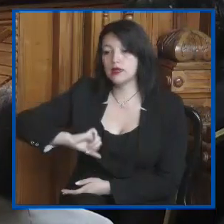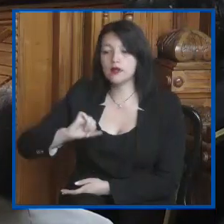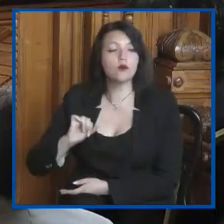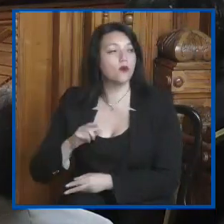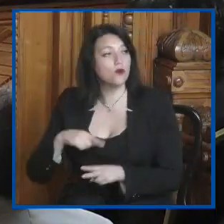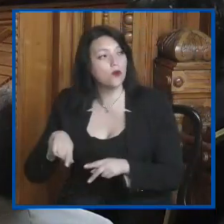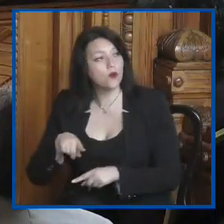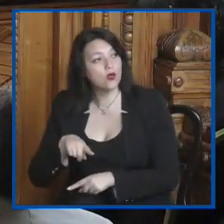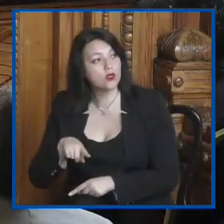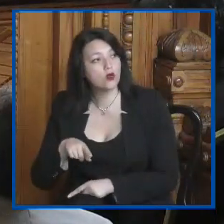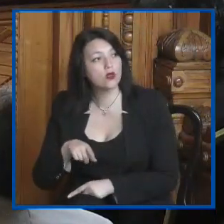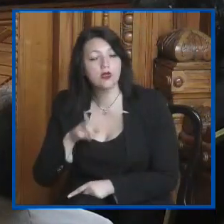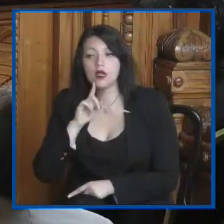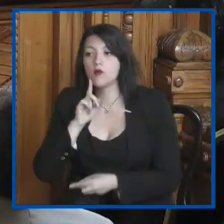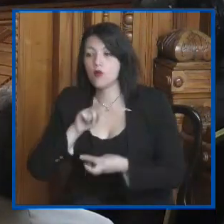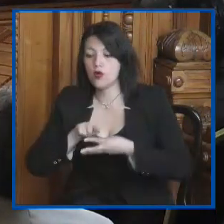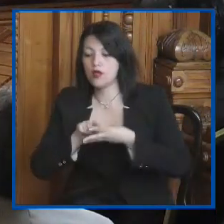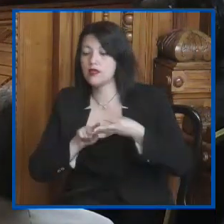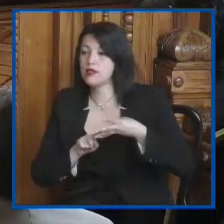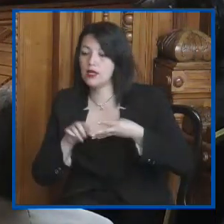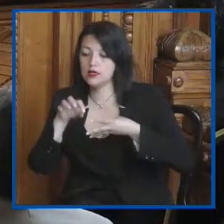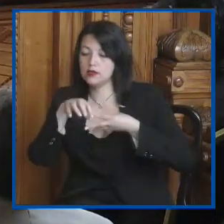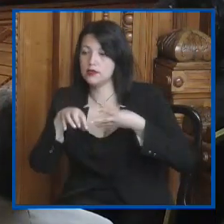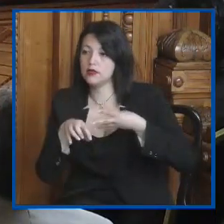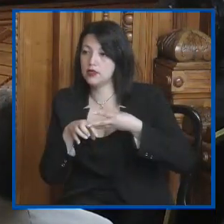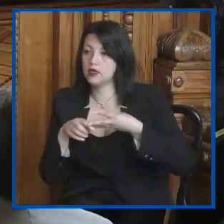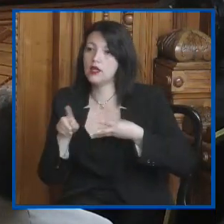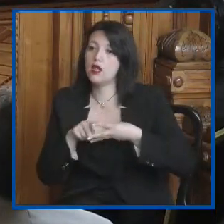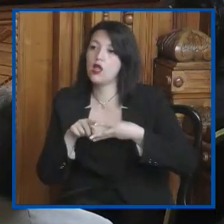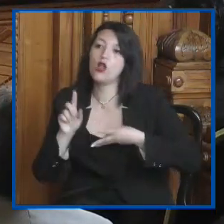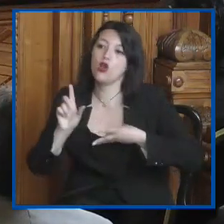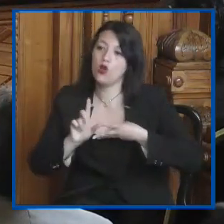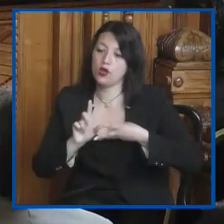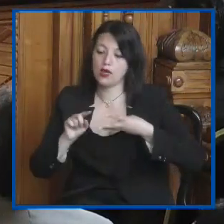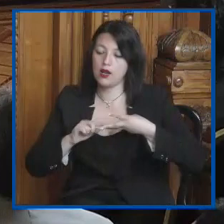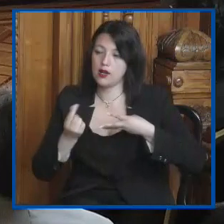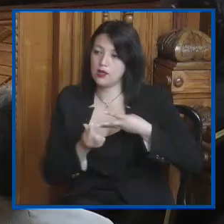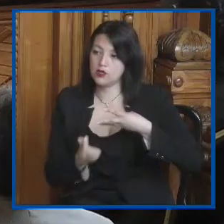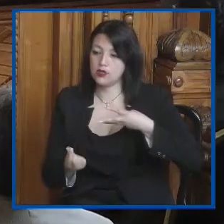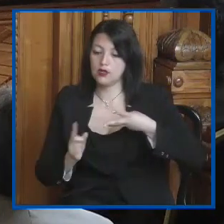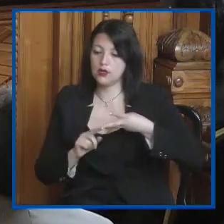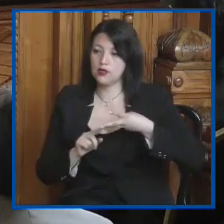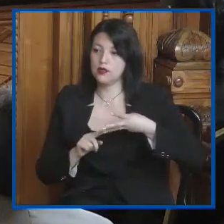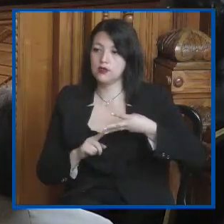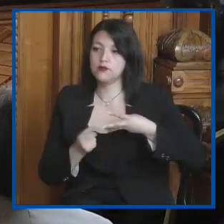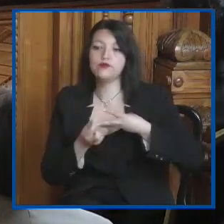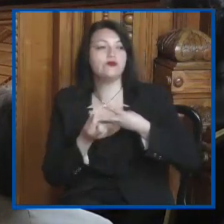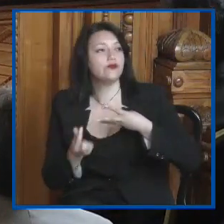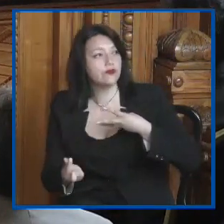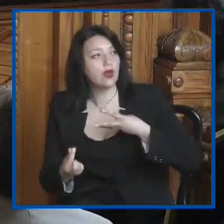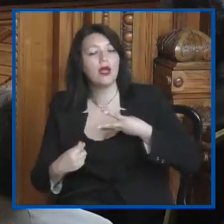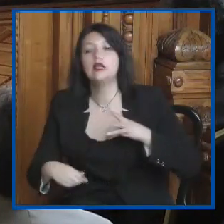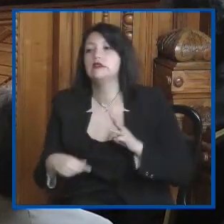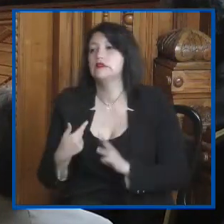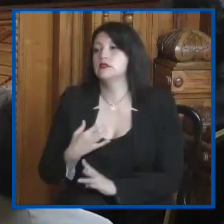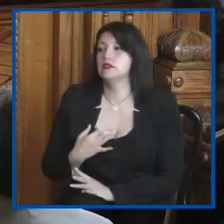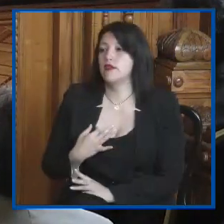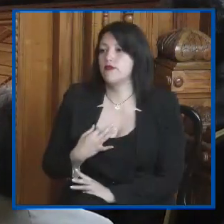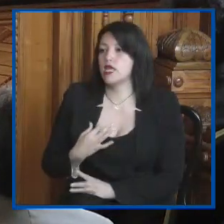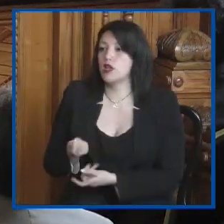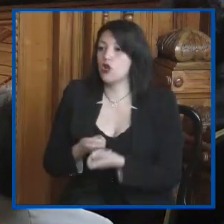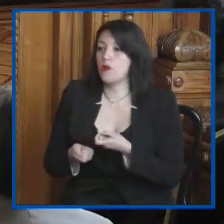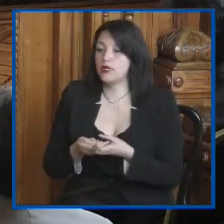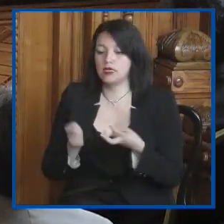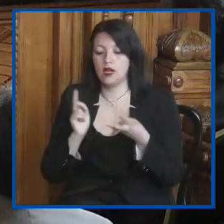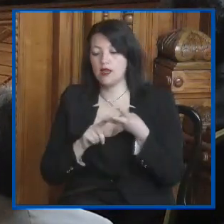es que hoy tenemos tres jurisdicciones en la ciudad de Buenos Aires. La justicia local, la justicia nacional, que hace laboral, civil, sí, comercial, y